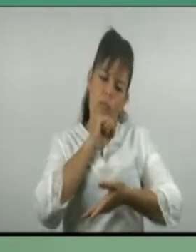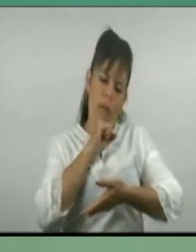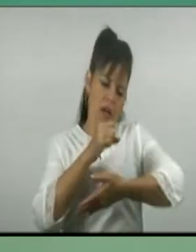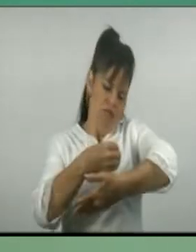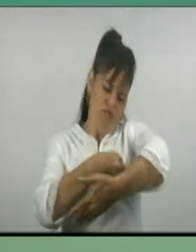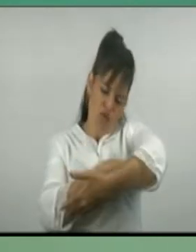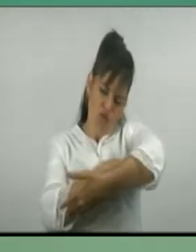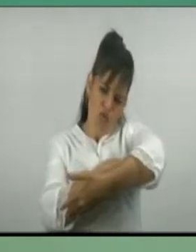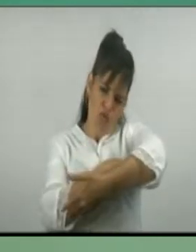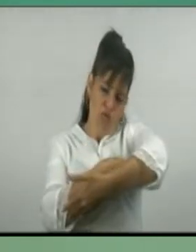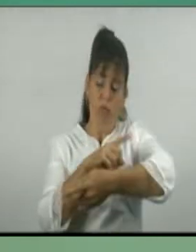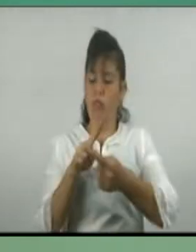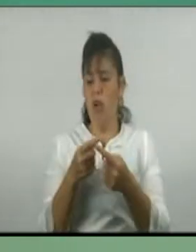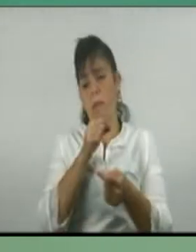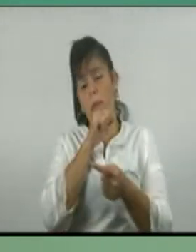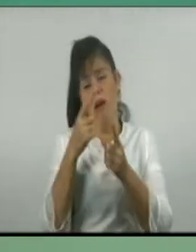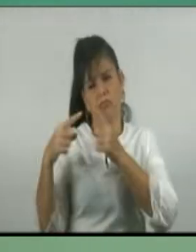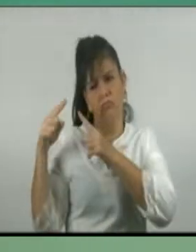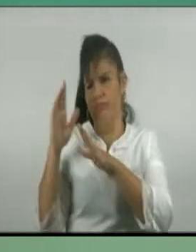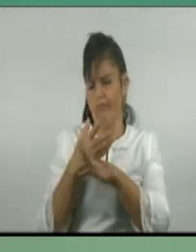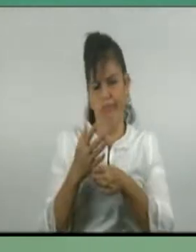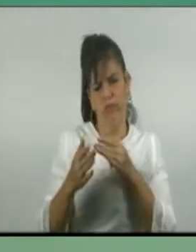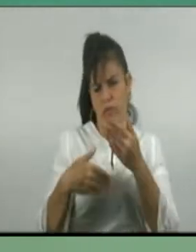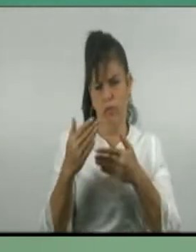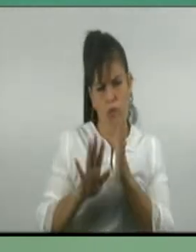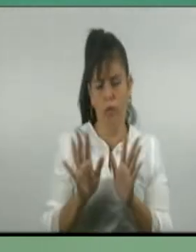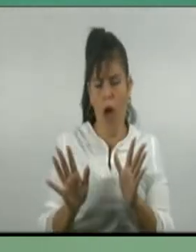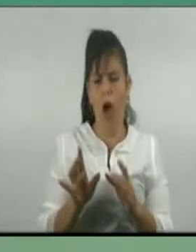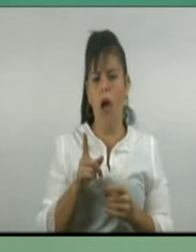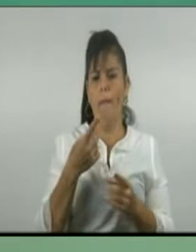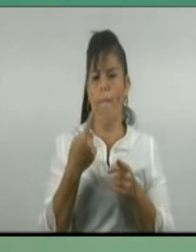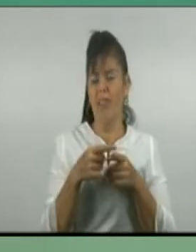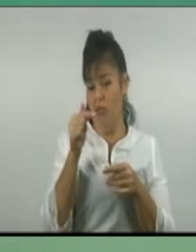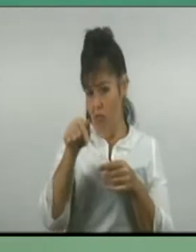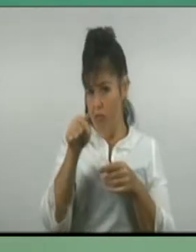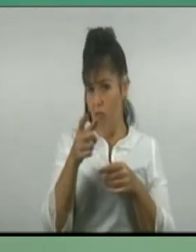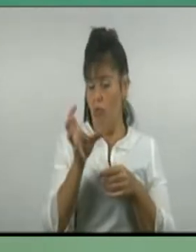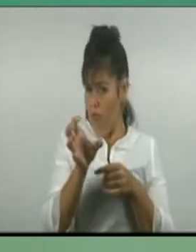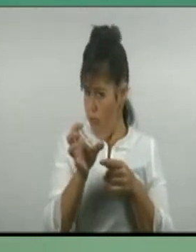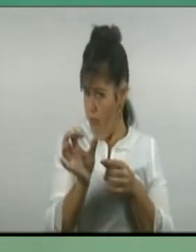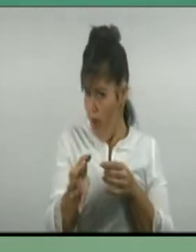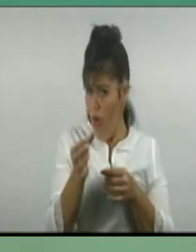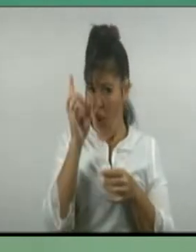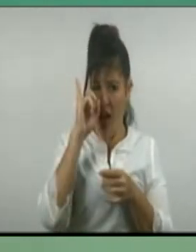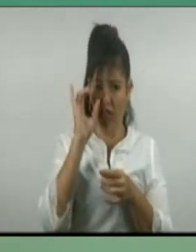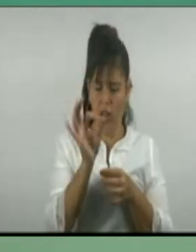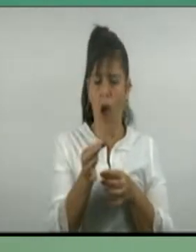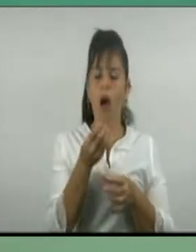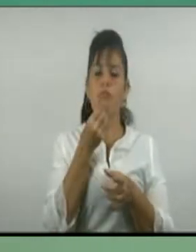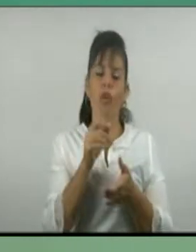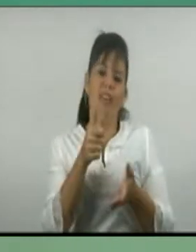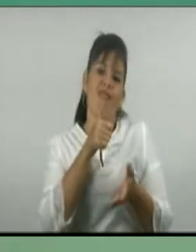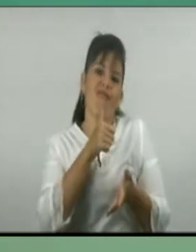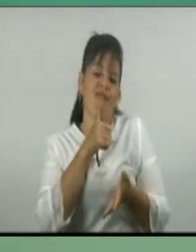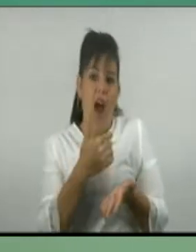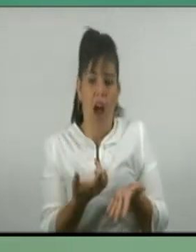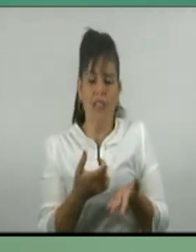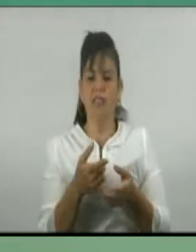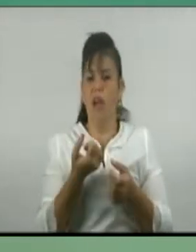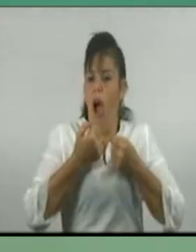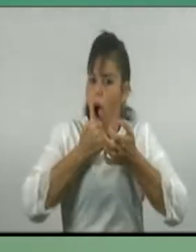de su madre el alimento natural de la especie y este ha facilitado poder ayudar a las salas de